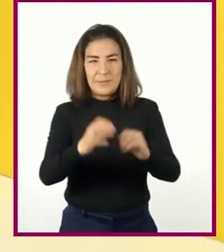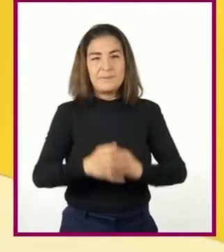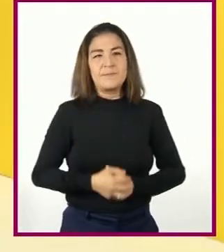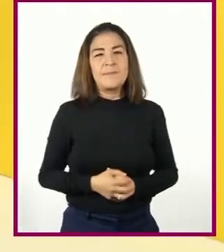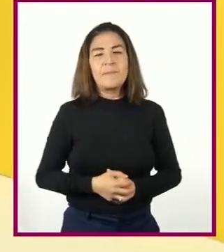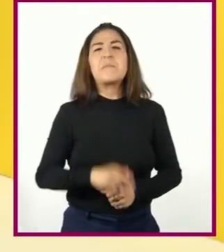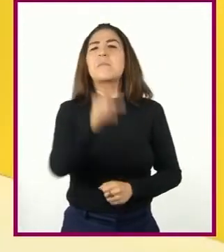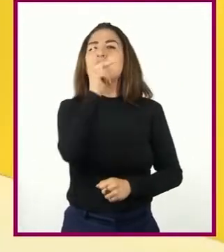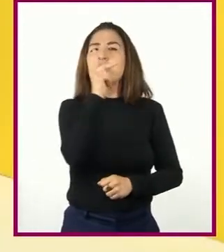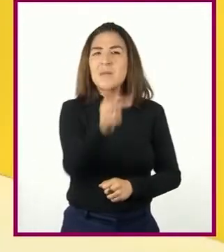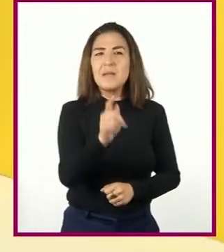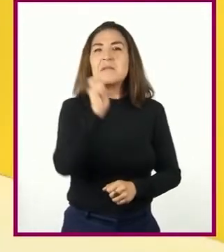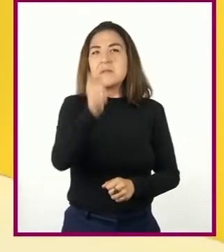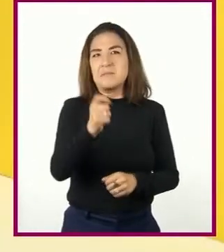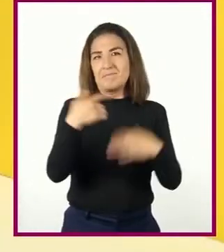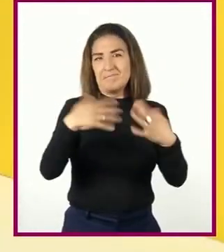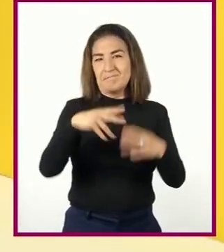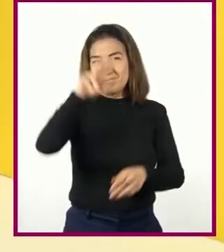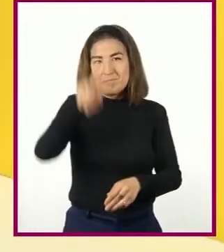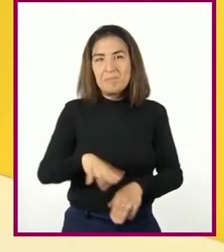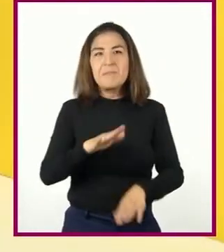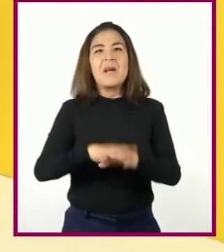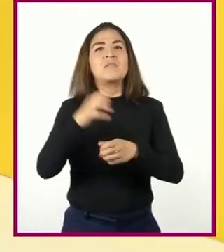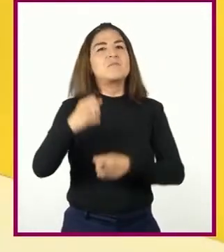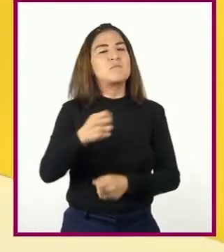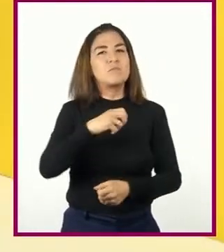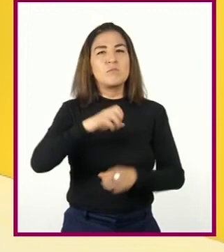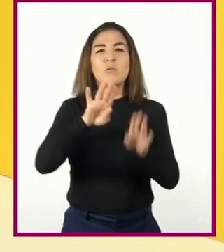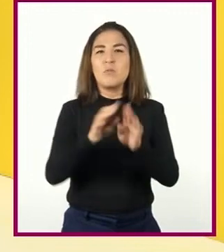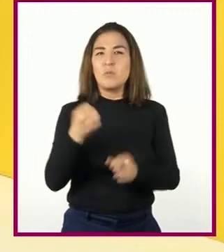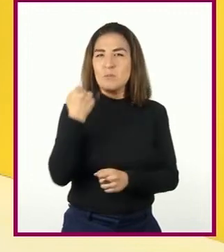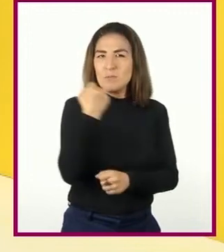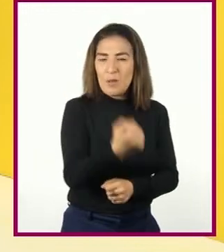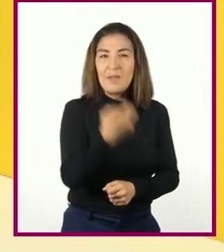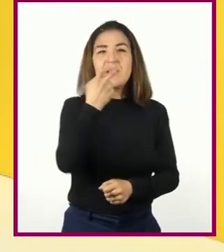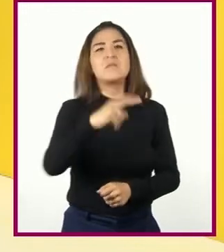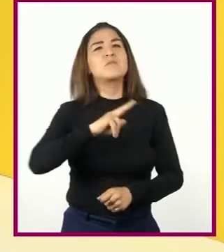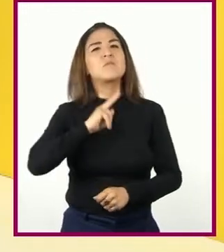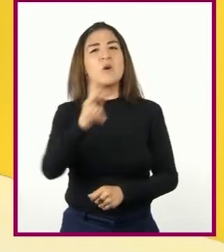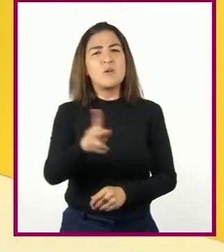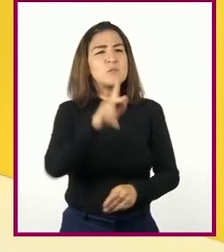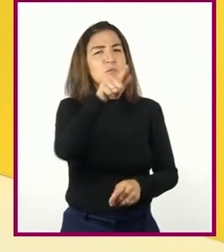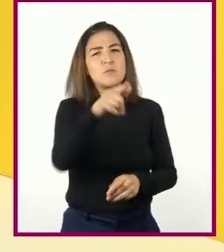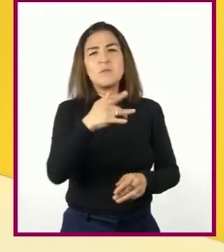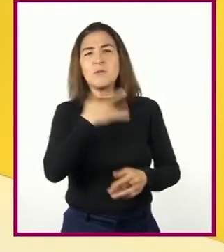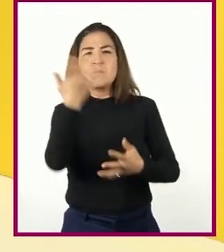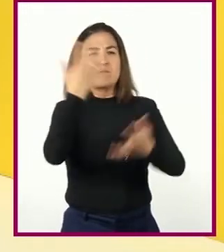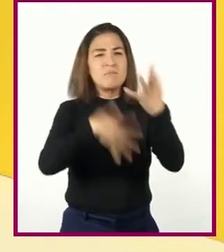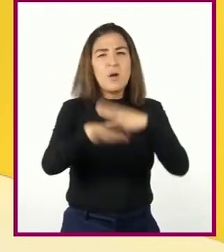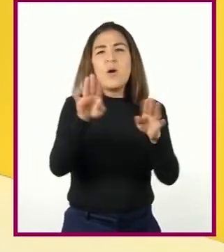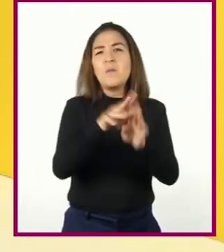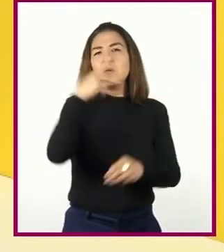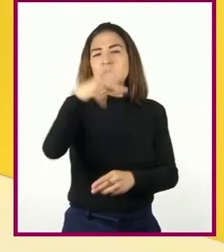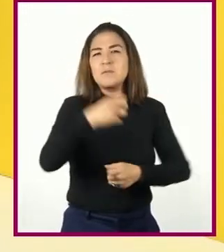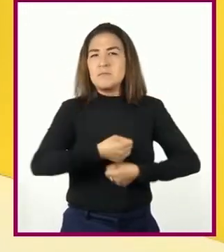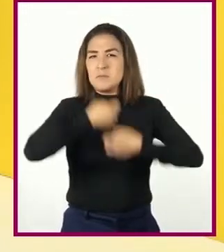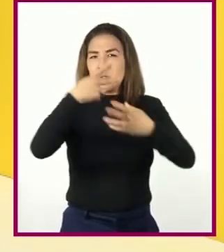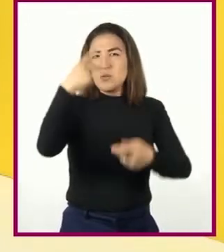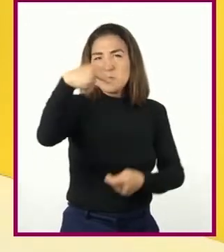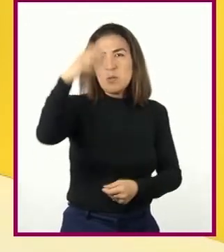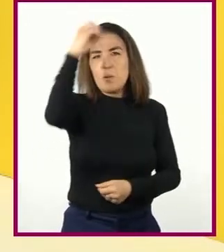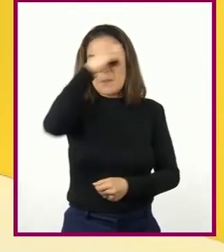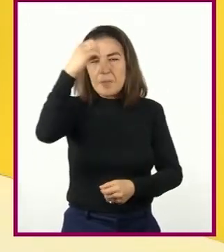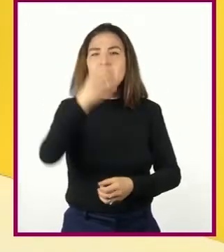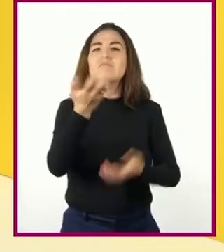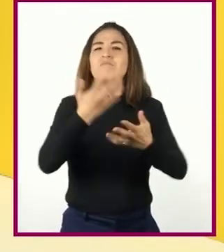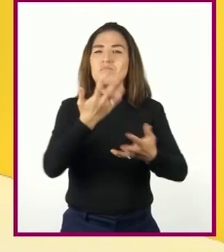Las palabras tienen un gran poder. Alcen la voz y denuncien los actos contrarios a la libertad. Expresen su opinión y